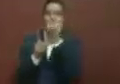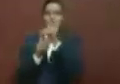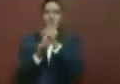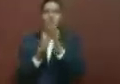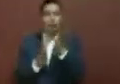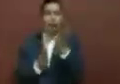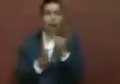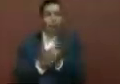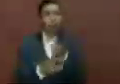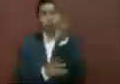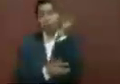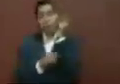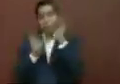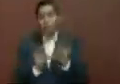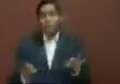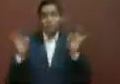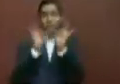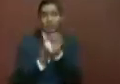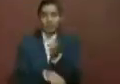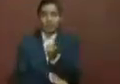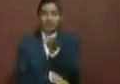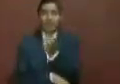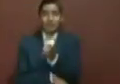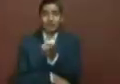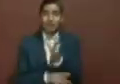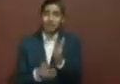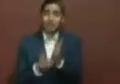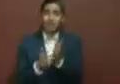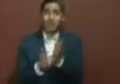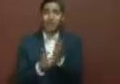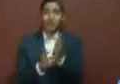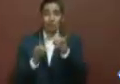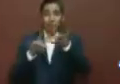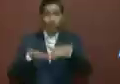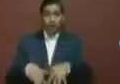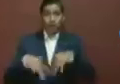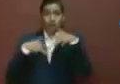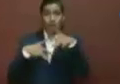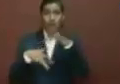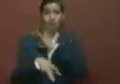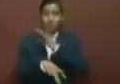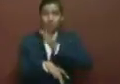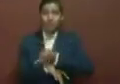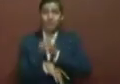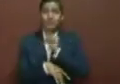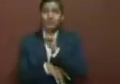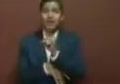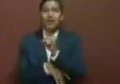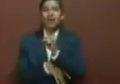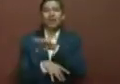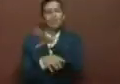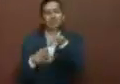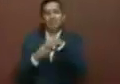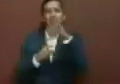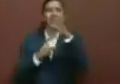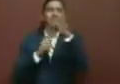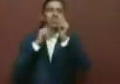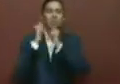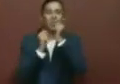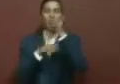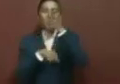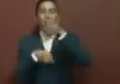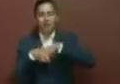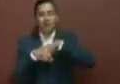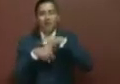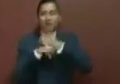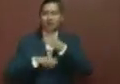los eventos más importantes. Y también un evento que nos permite mostrar la diversidad turística y cultural que tiene el